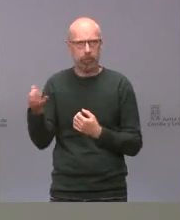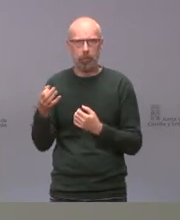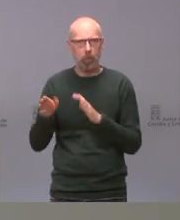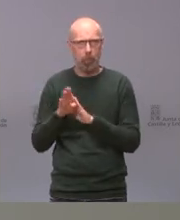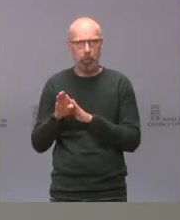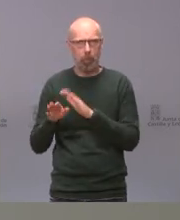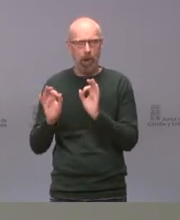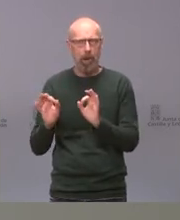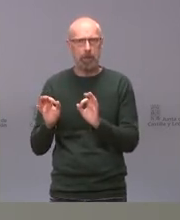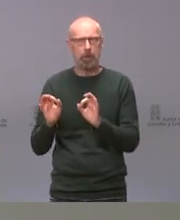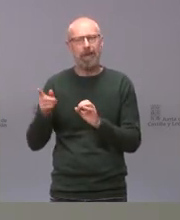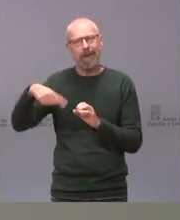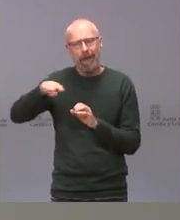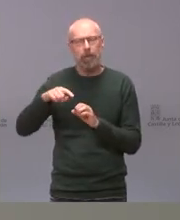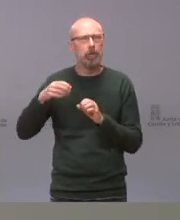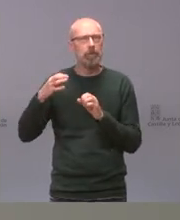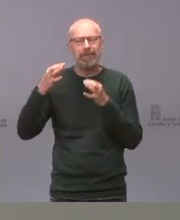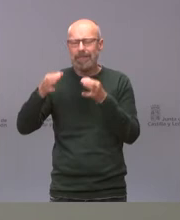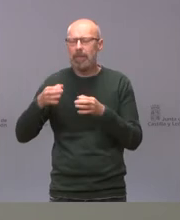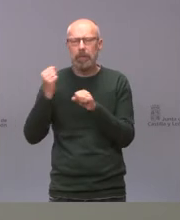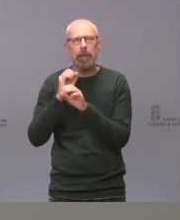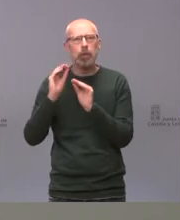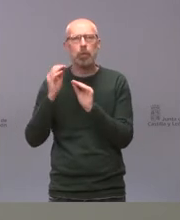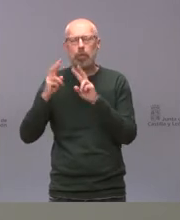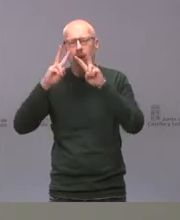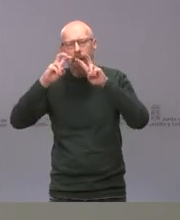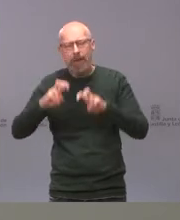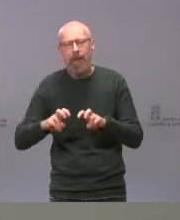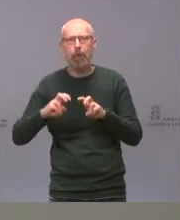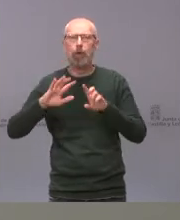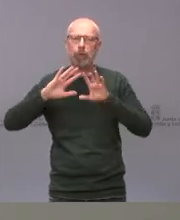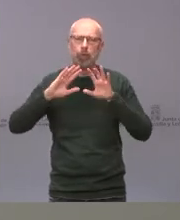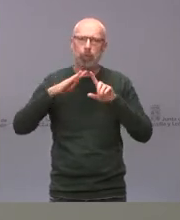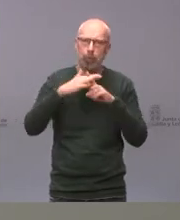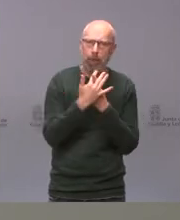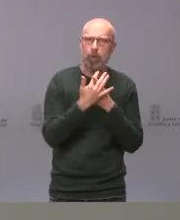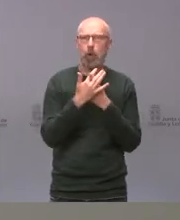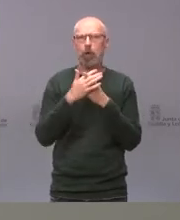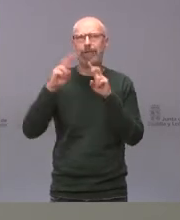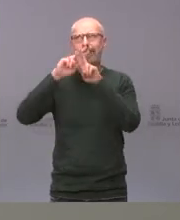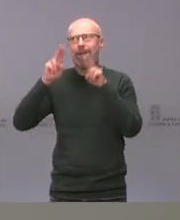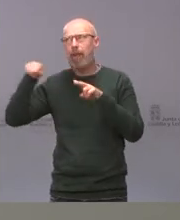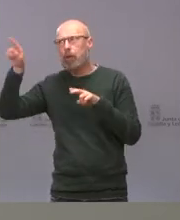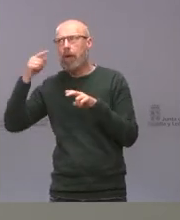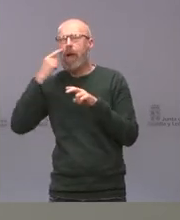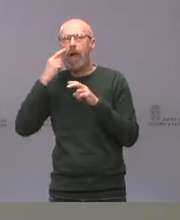están constantemente analizando la situación también internacional, los estudios que aparecen sobre